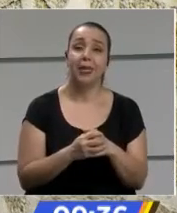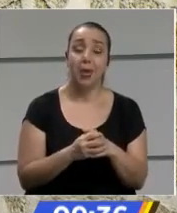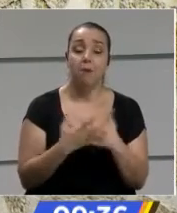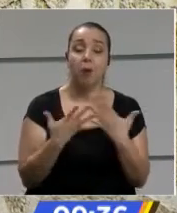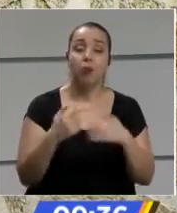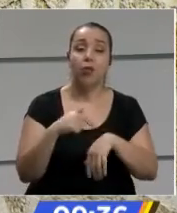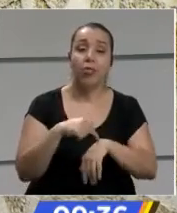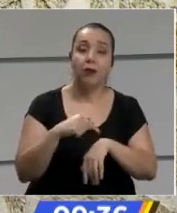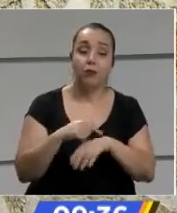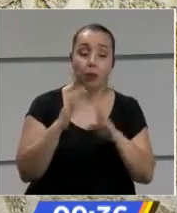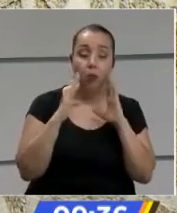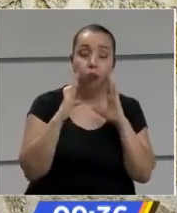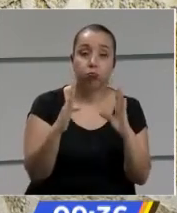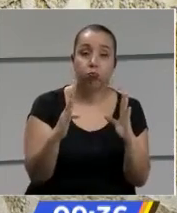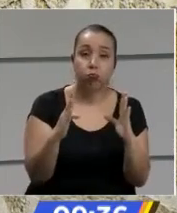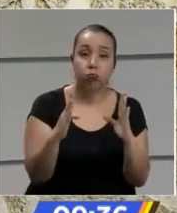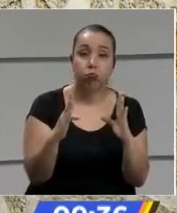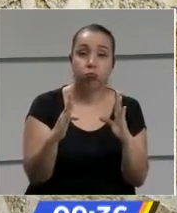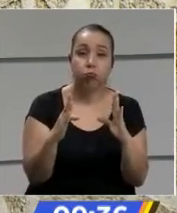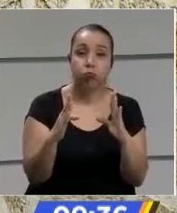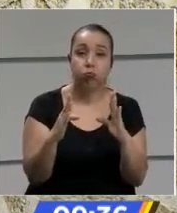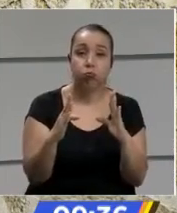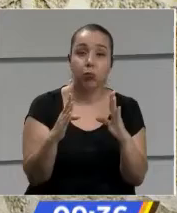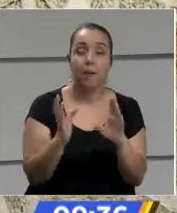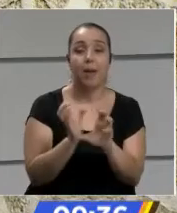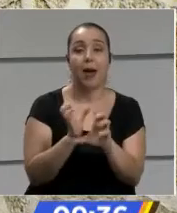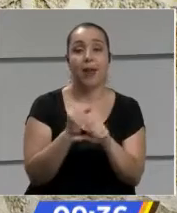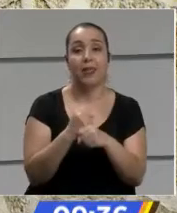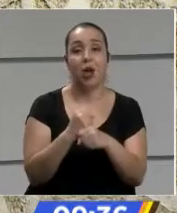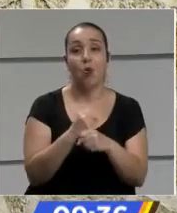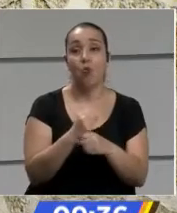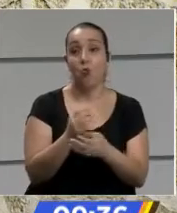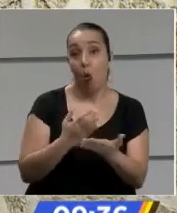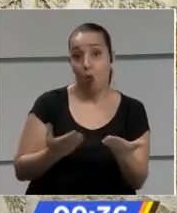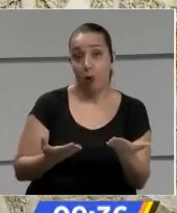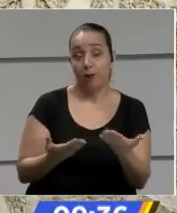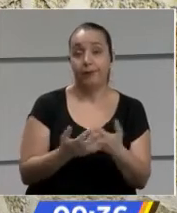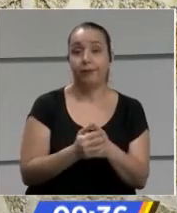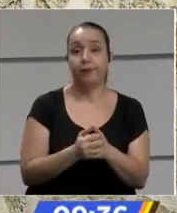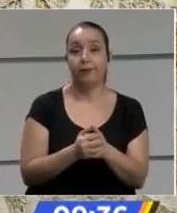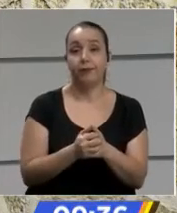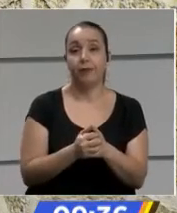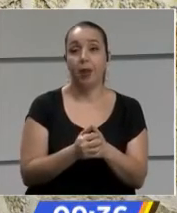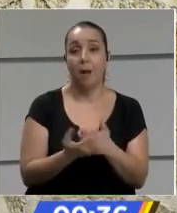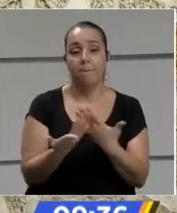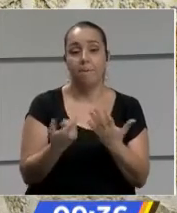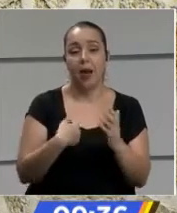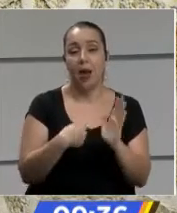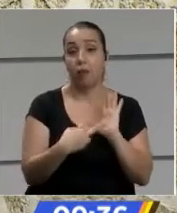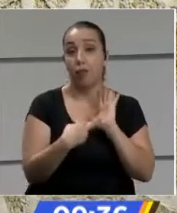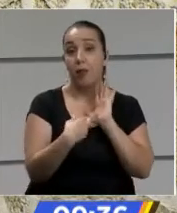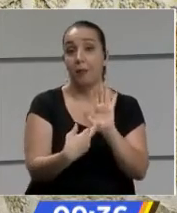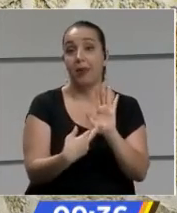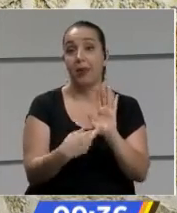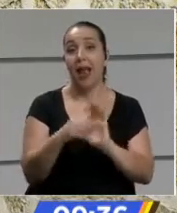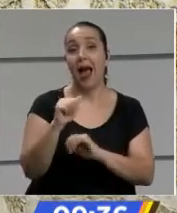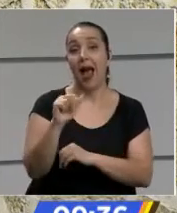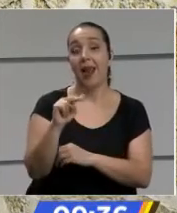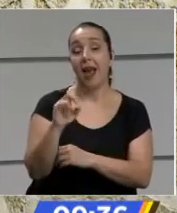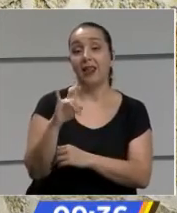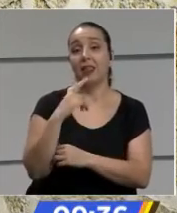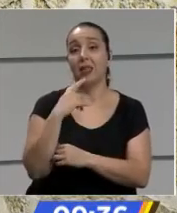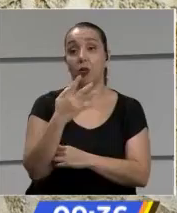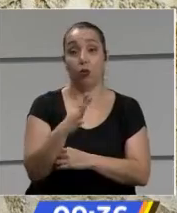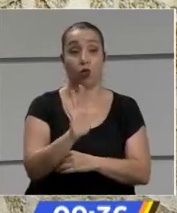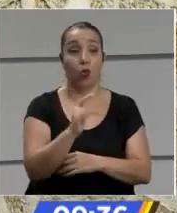vamos a dedicar un espacio para realizar una obra para representar a Anansi. ¿Qué les parece? Yo no sé,